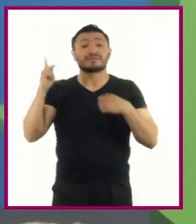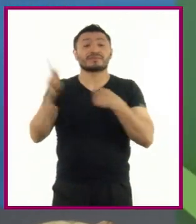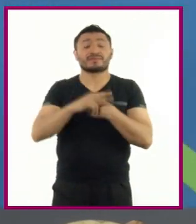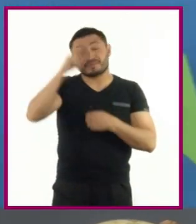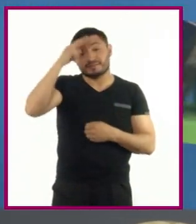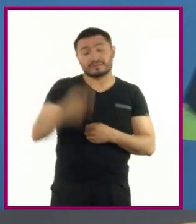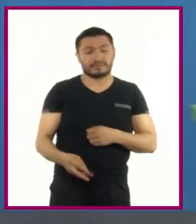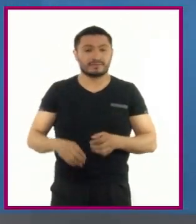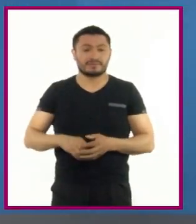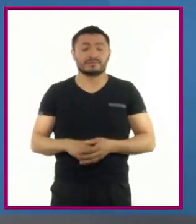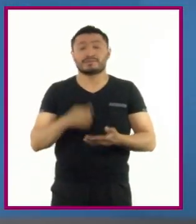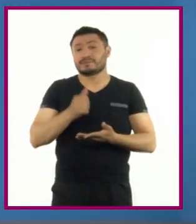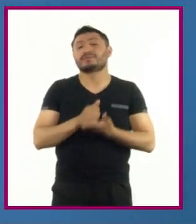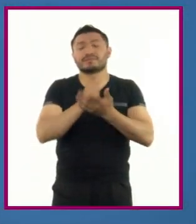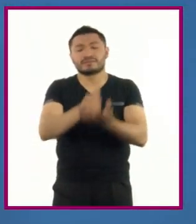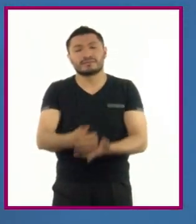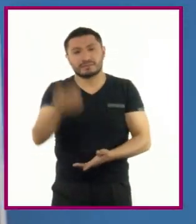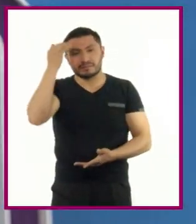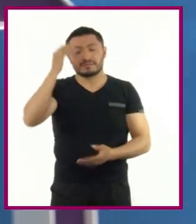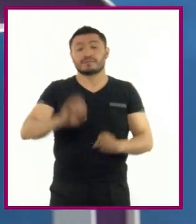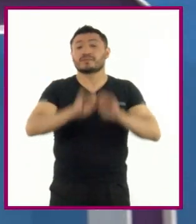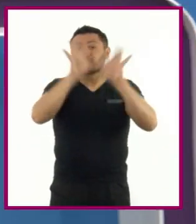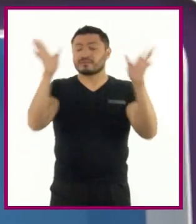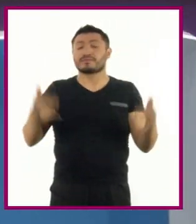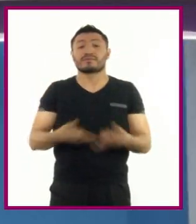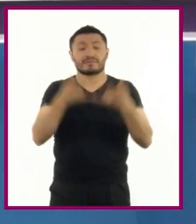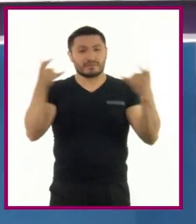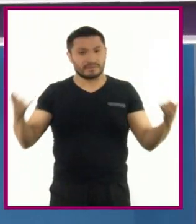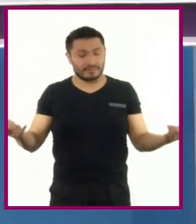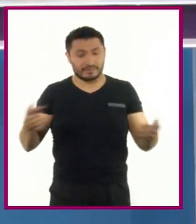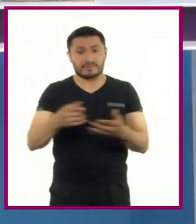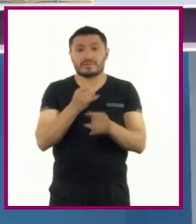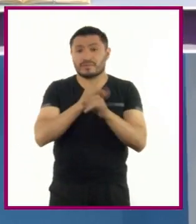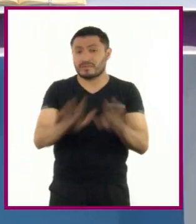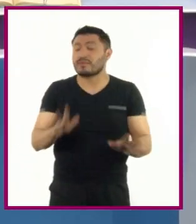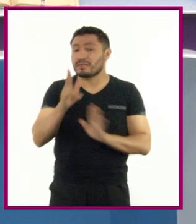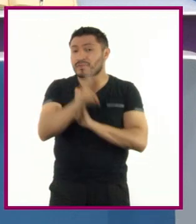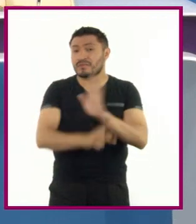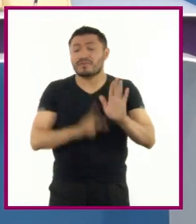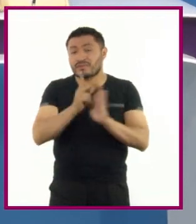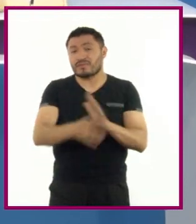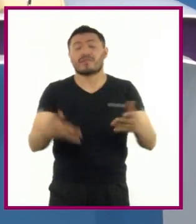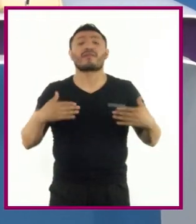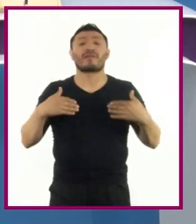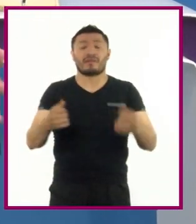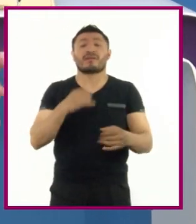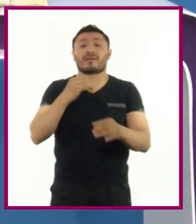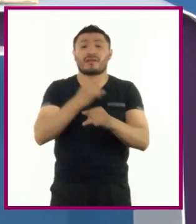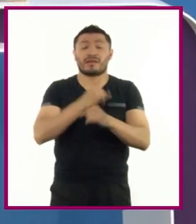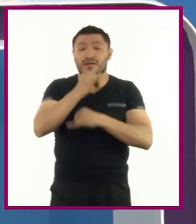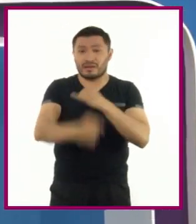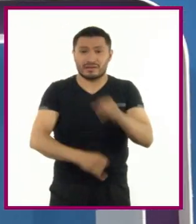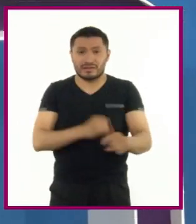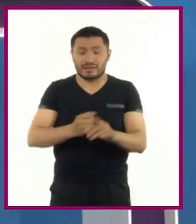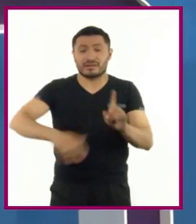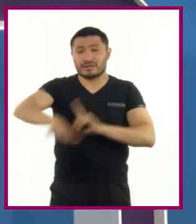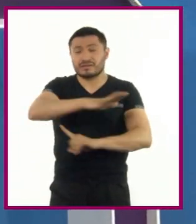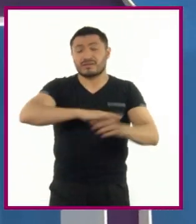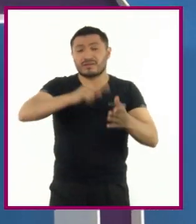los procesos que estudiamos. La información del video nos ayuda a entender el contexto internacional en el que se firmó el Telecán